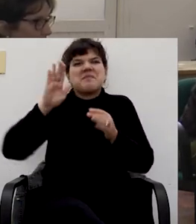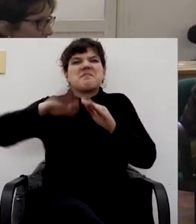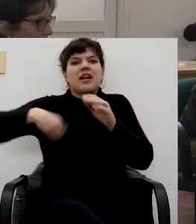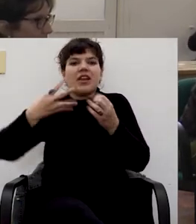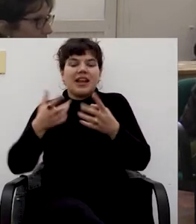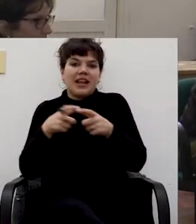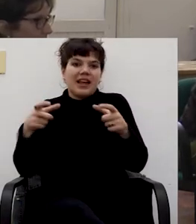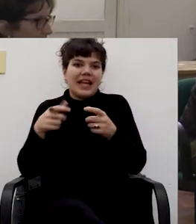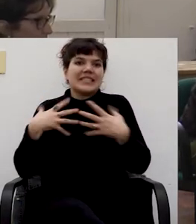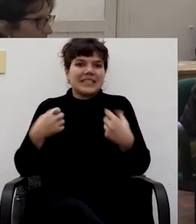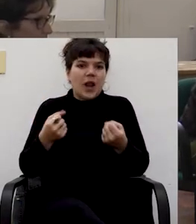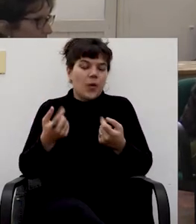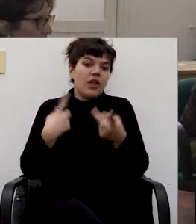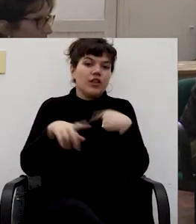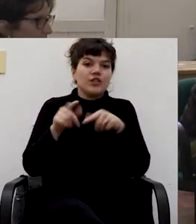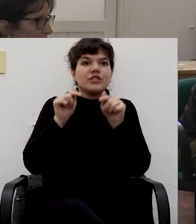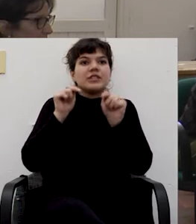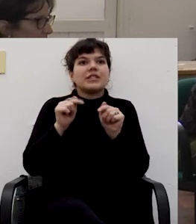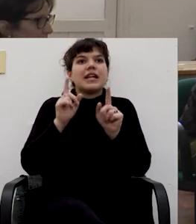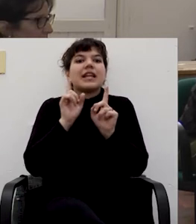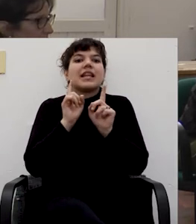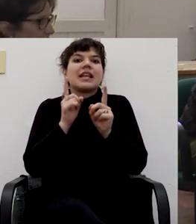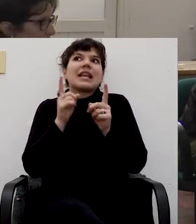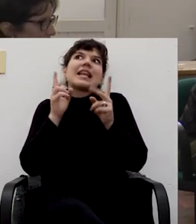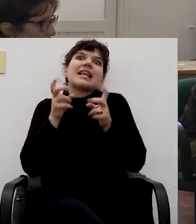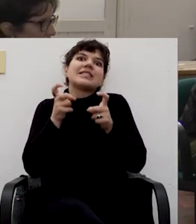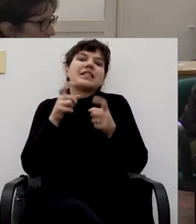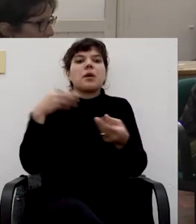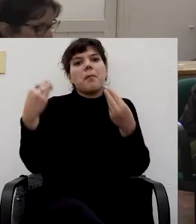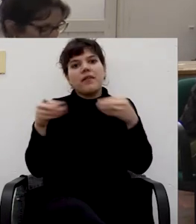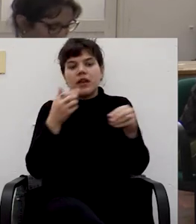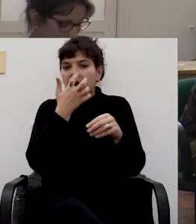carnet de salud. Entonces, intentar ser un poco más flexible